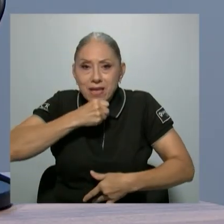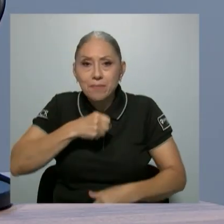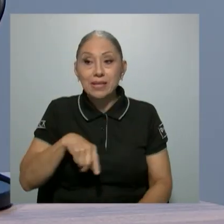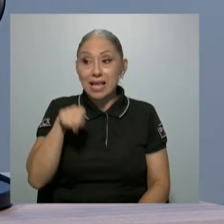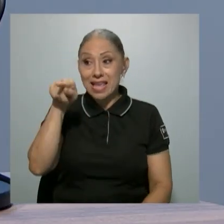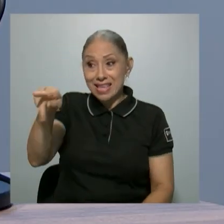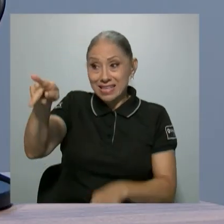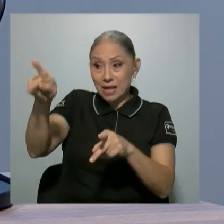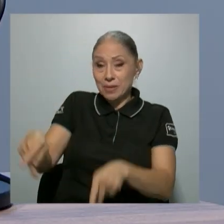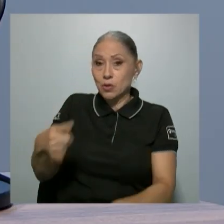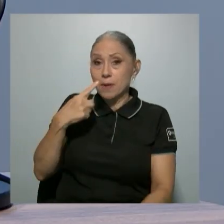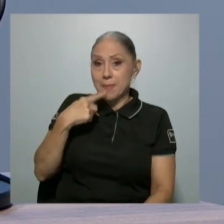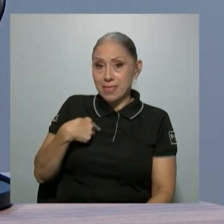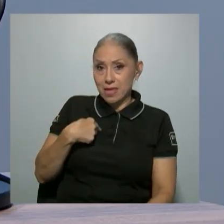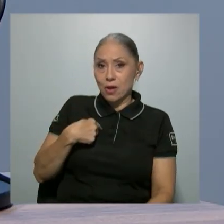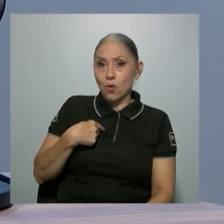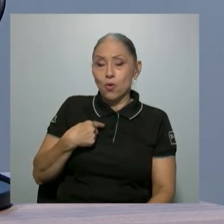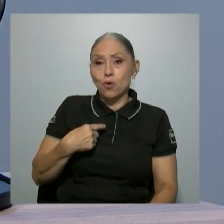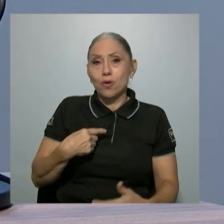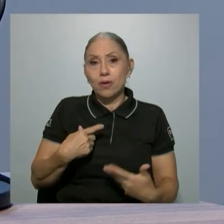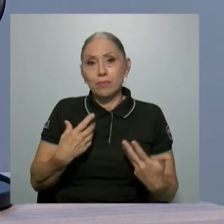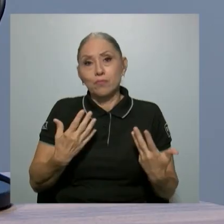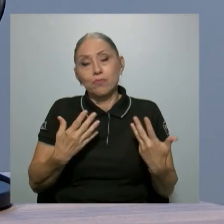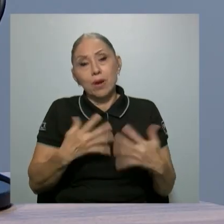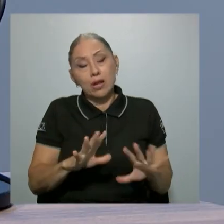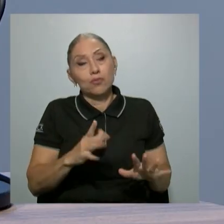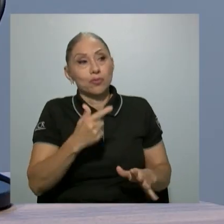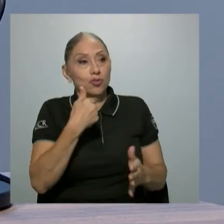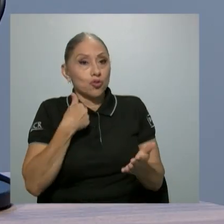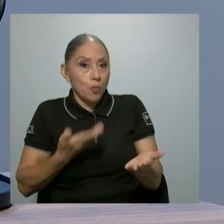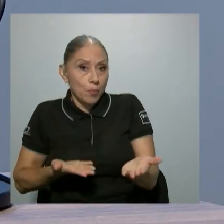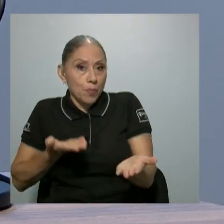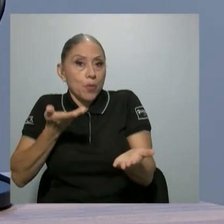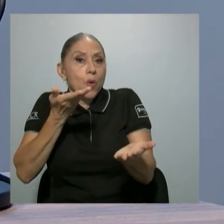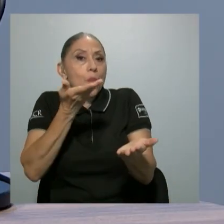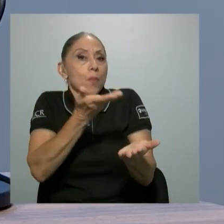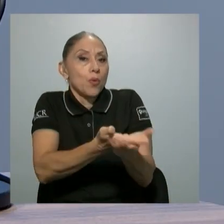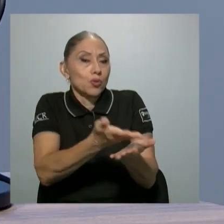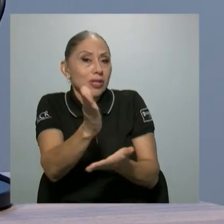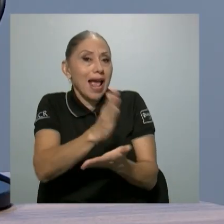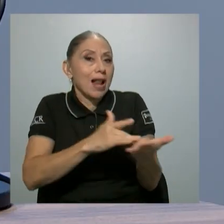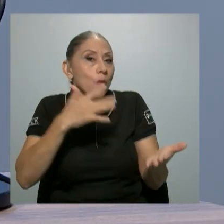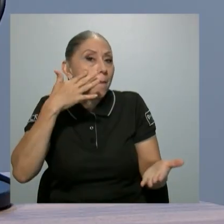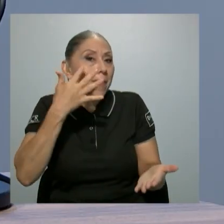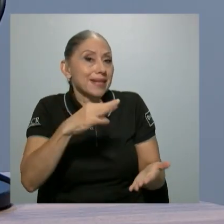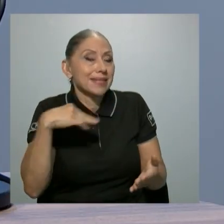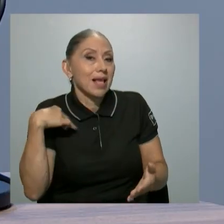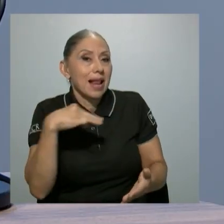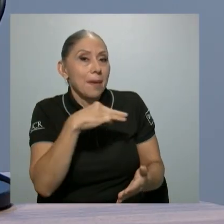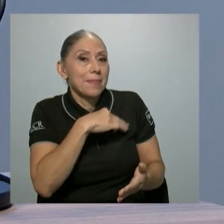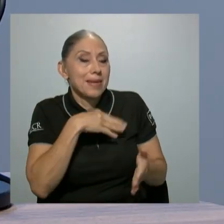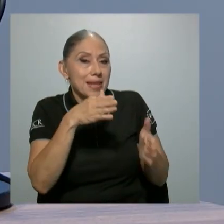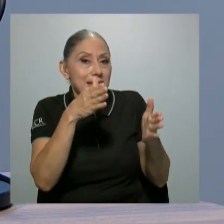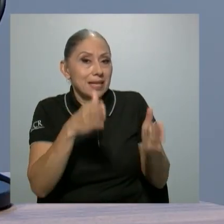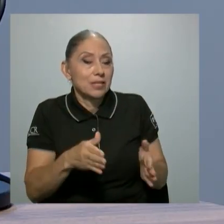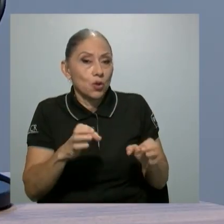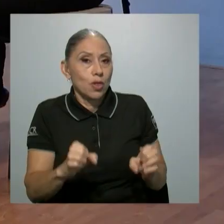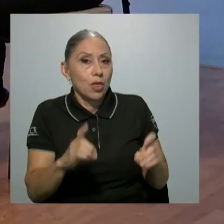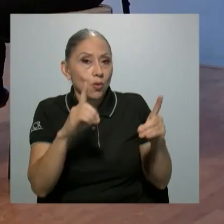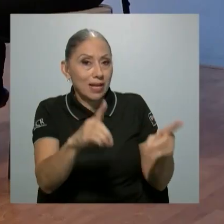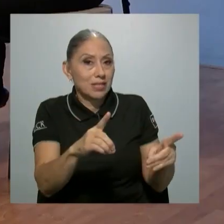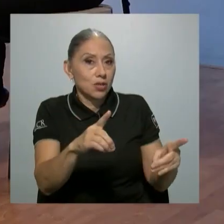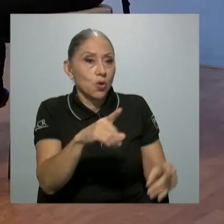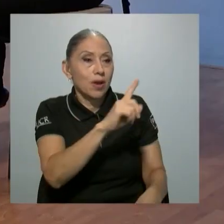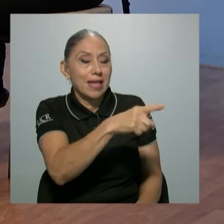verdad es que le propuse algo semejante a la ministra de Salud, a la ministra de Educación, y